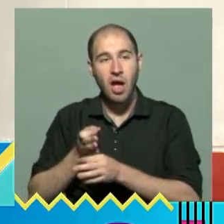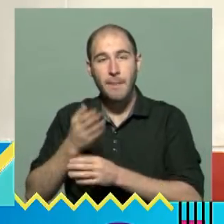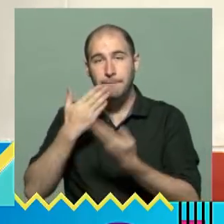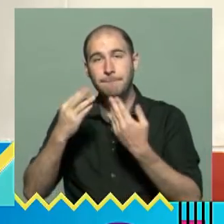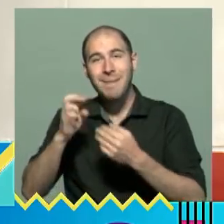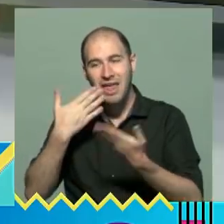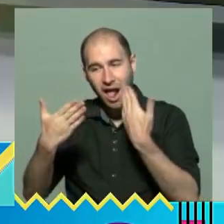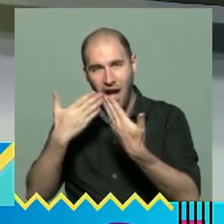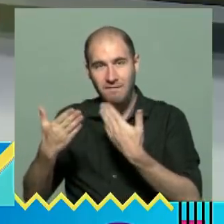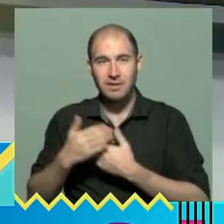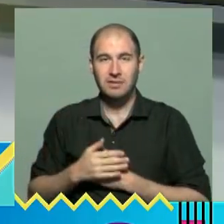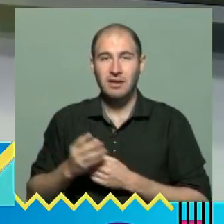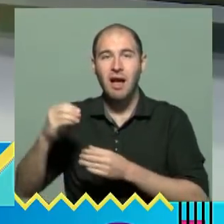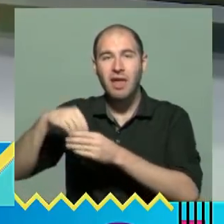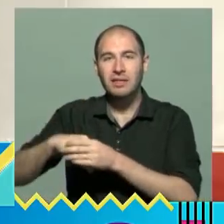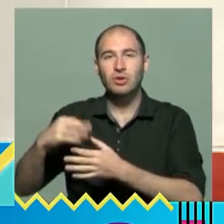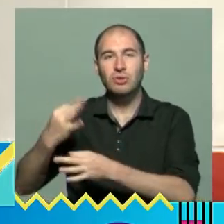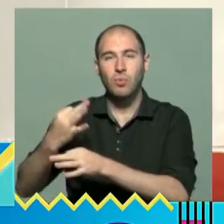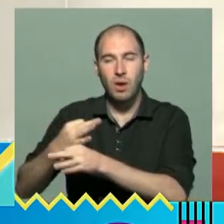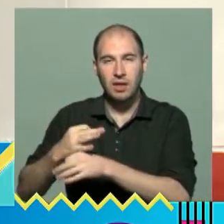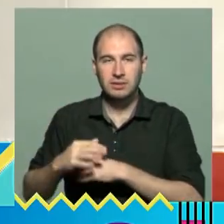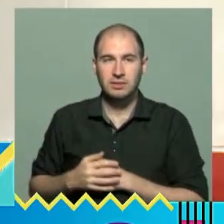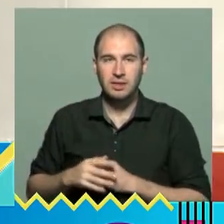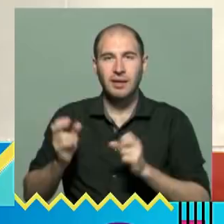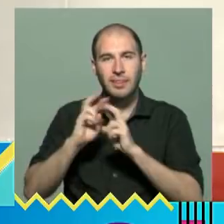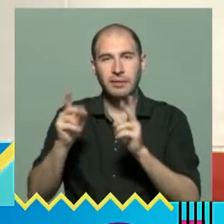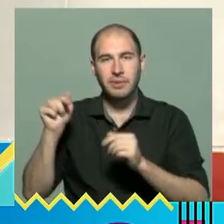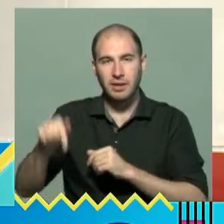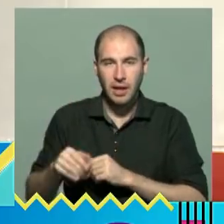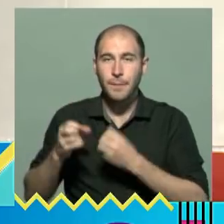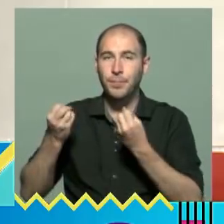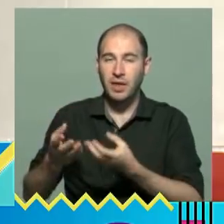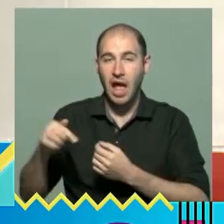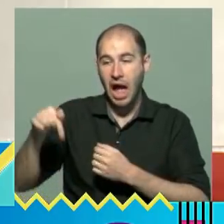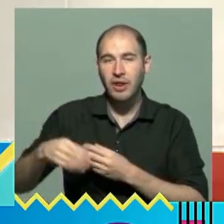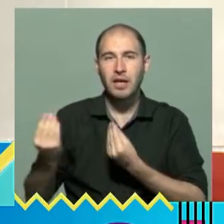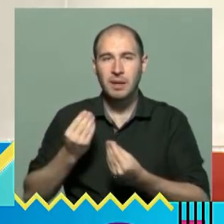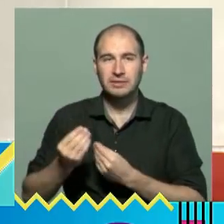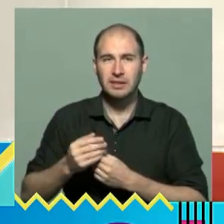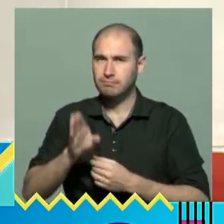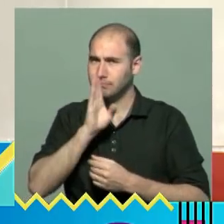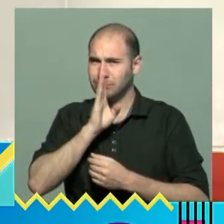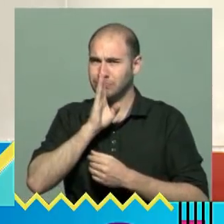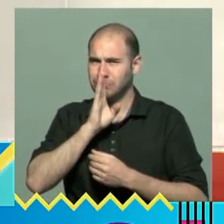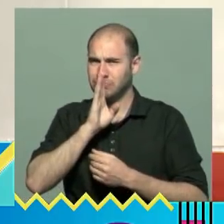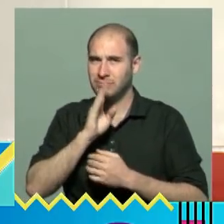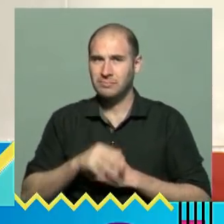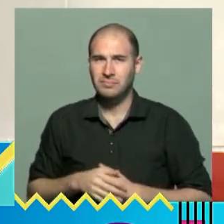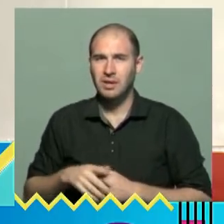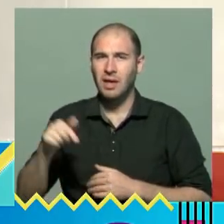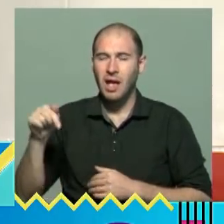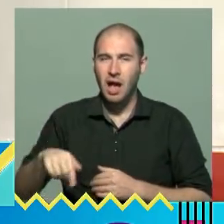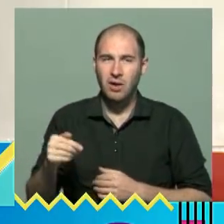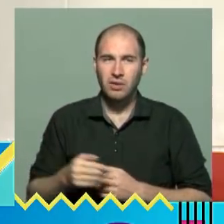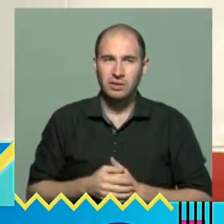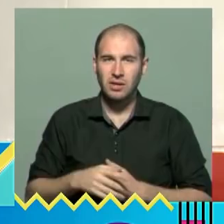a sus padres y dentro del ámbito escolar, digamos, una situación. Porque hoy lo que pasa es que hay mucho silencio. Hoy, digamos,